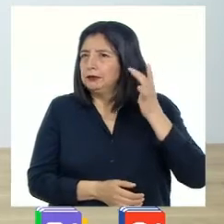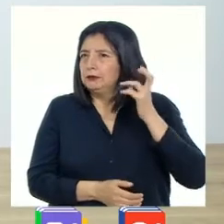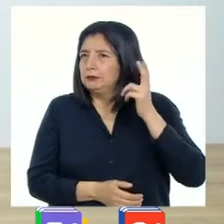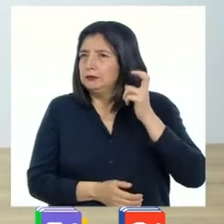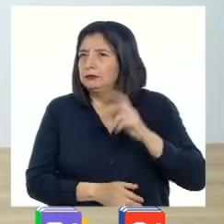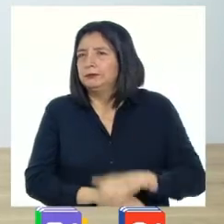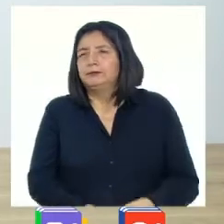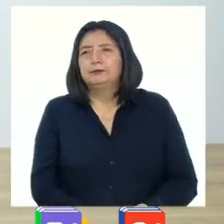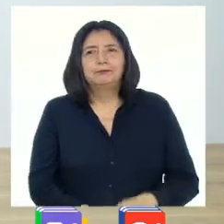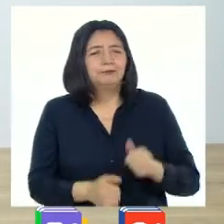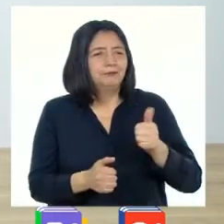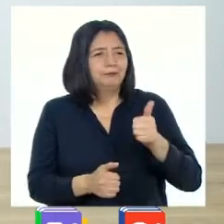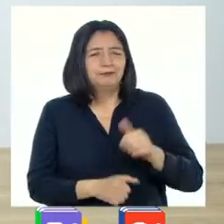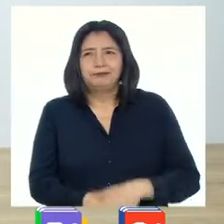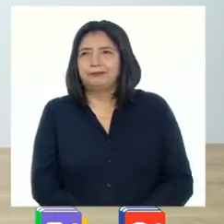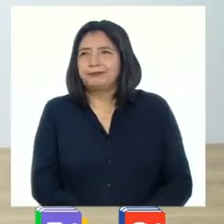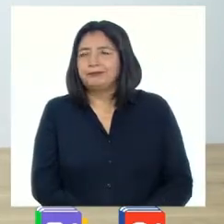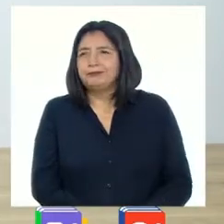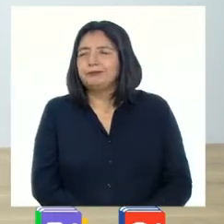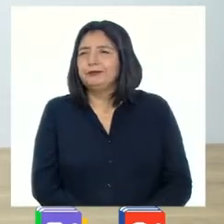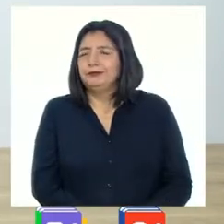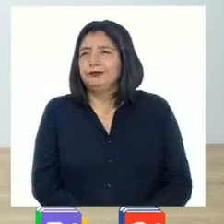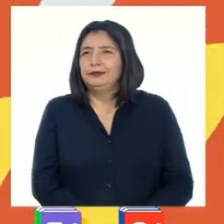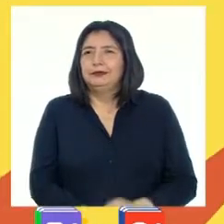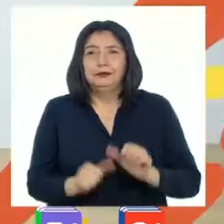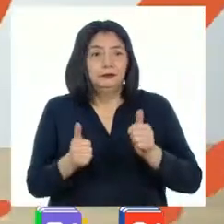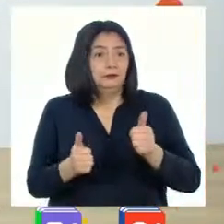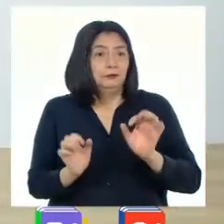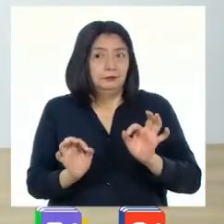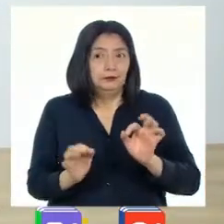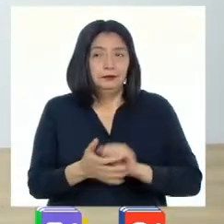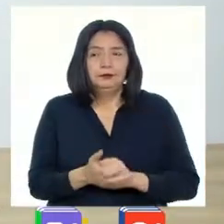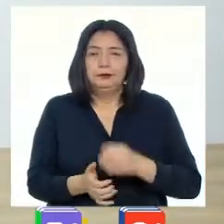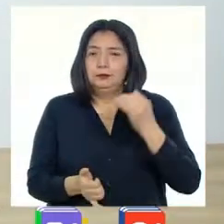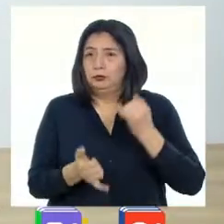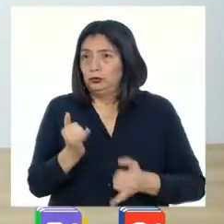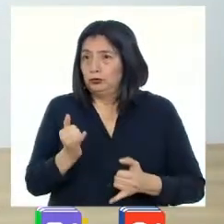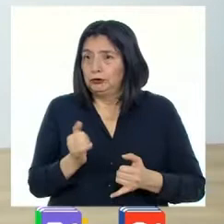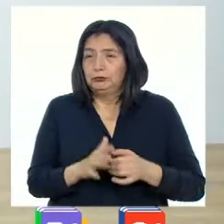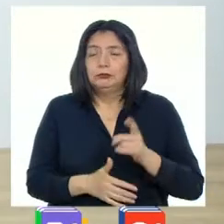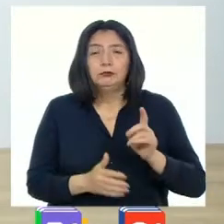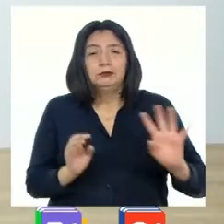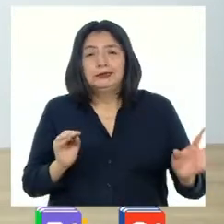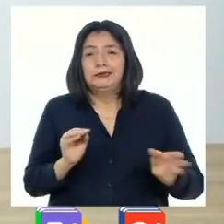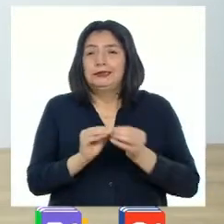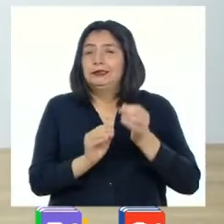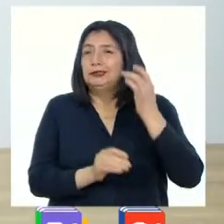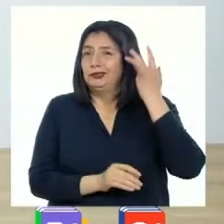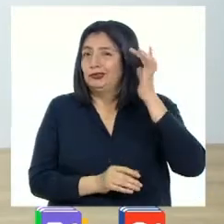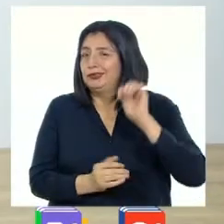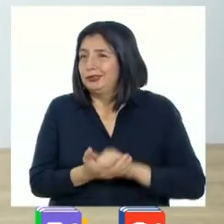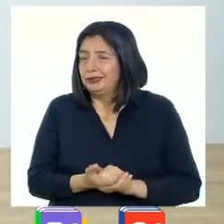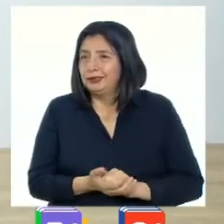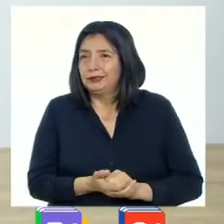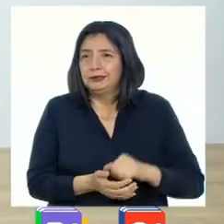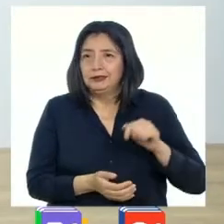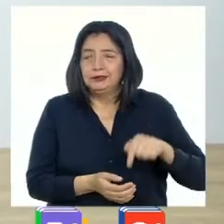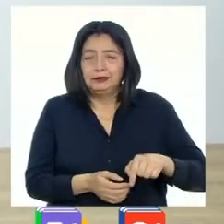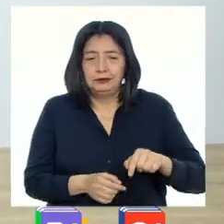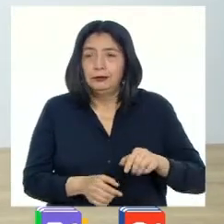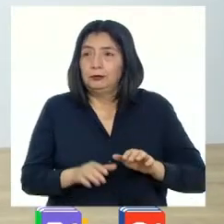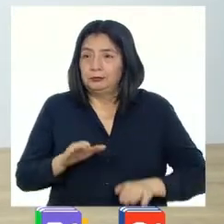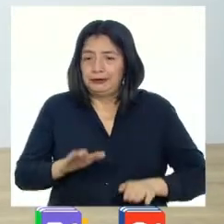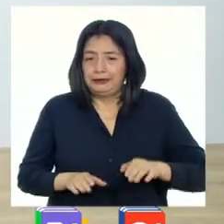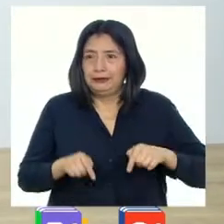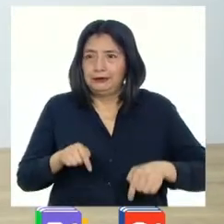¡Hey! ¡Qué rico! ¡Ja! ¡Muy bien! ¡Sí! Y por último, vamos a agregarle los sonidos también de la pisada de los